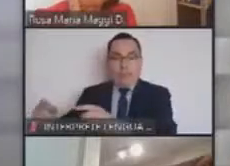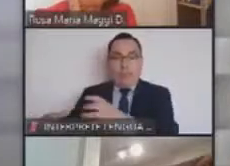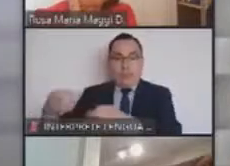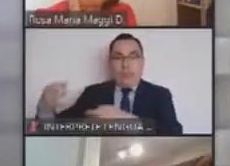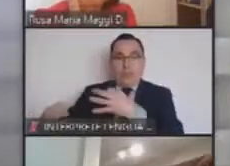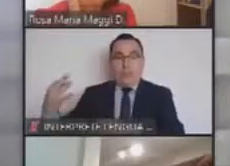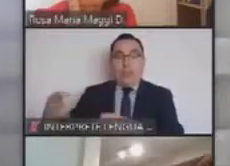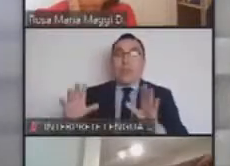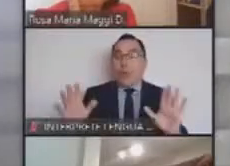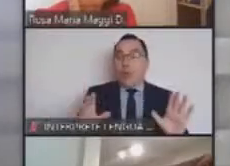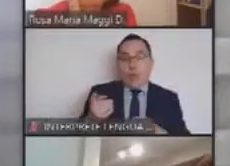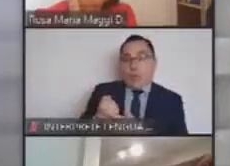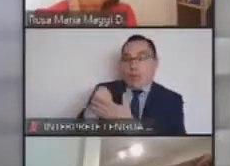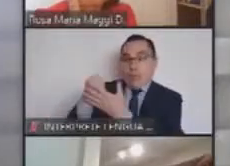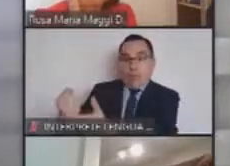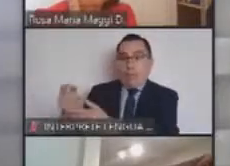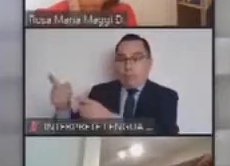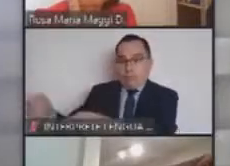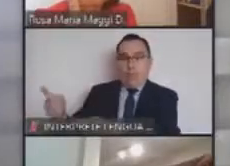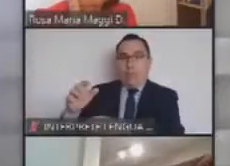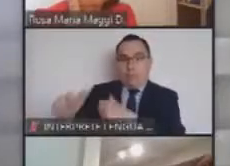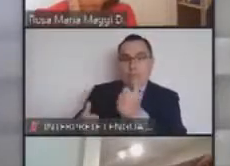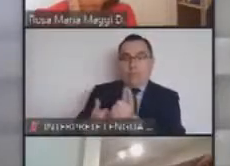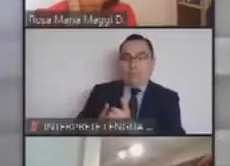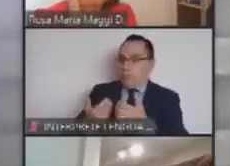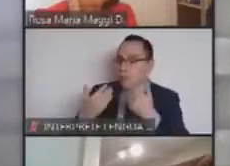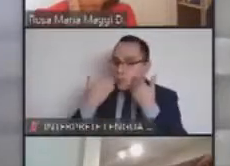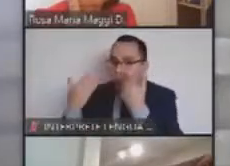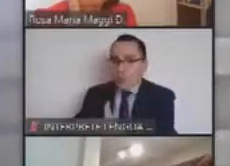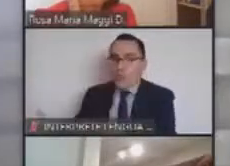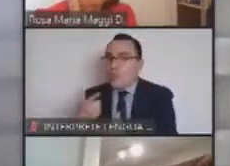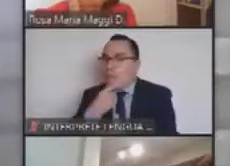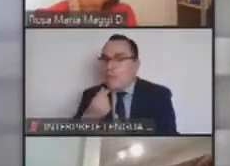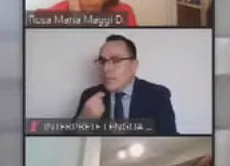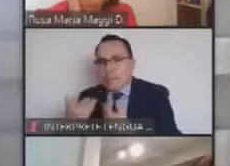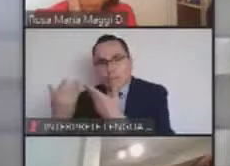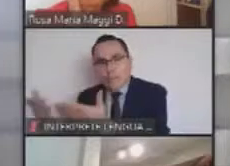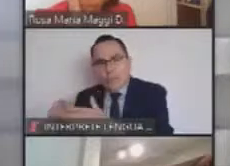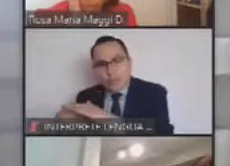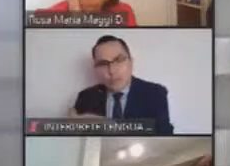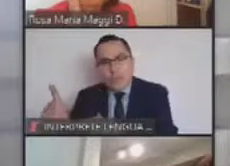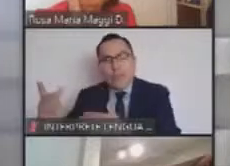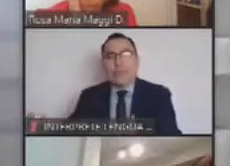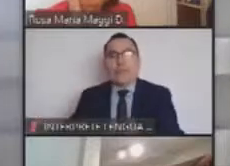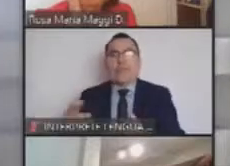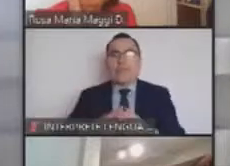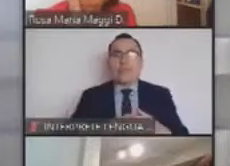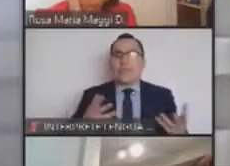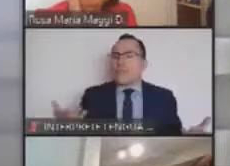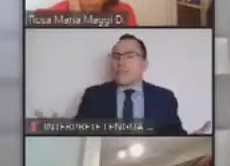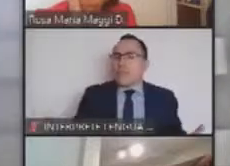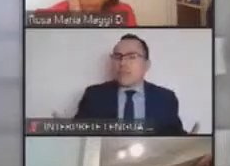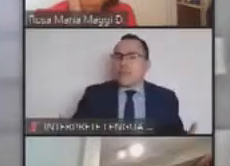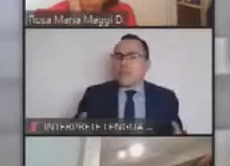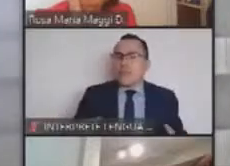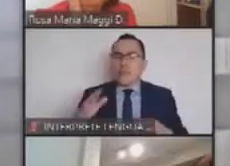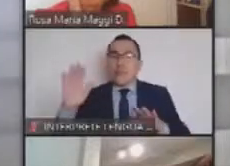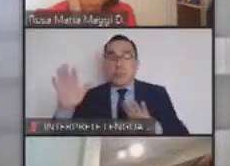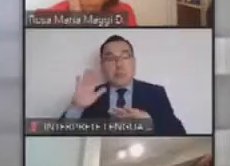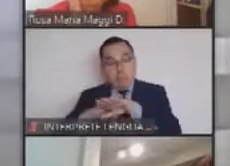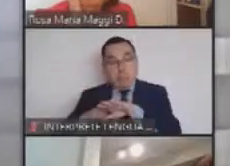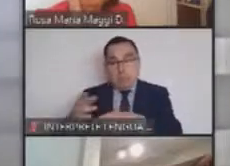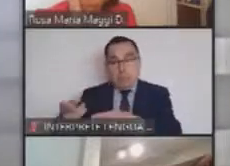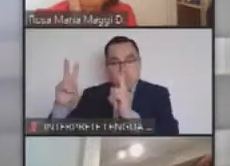de herramientas ya a la ciudadanía que constituyen justamente la vertiente prestacional